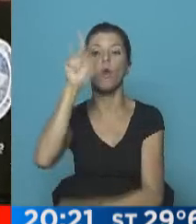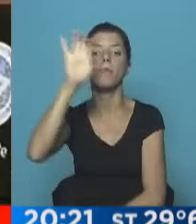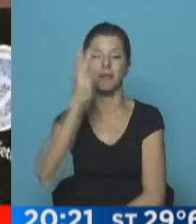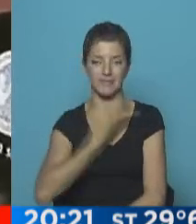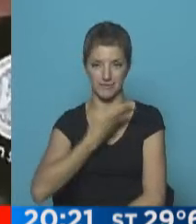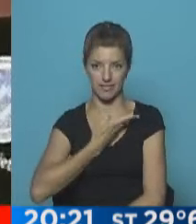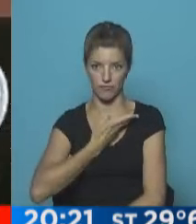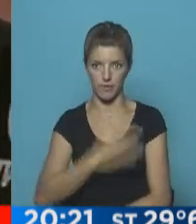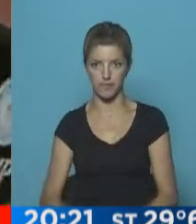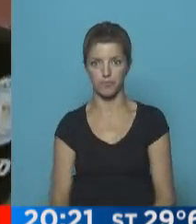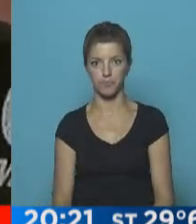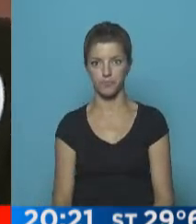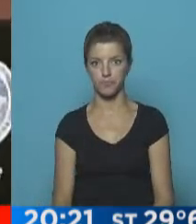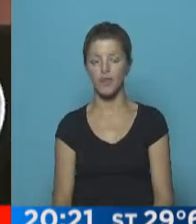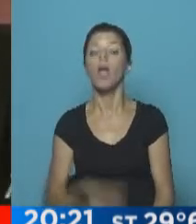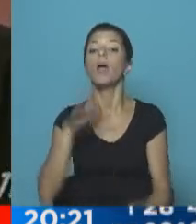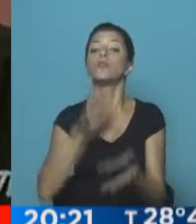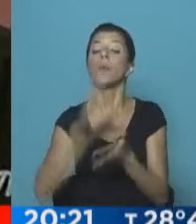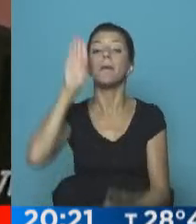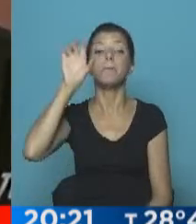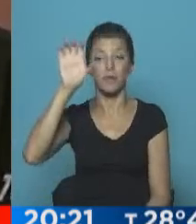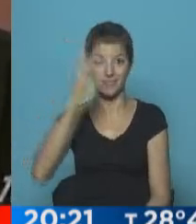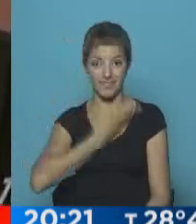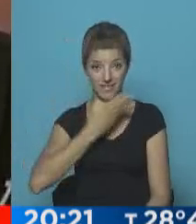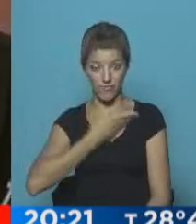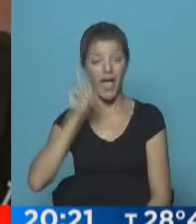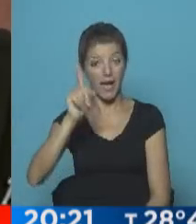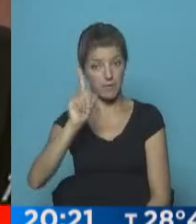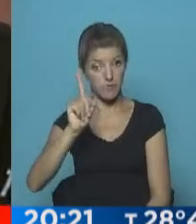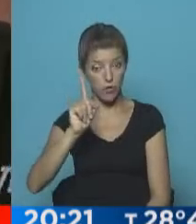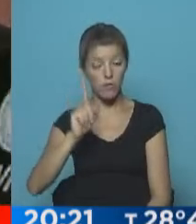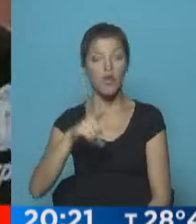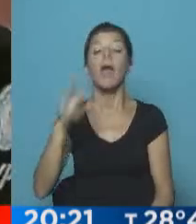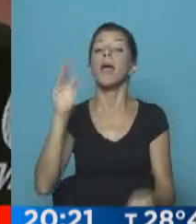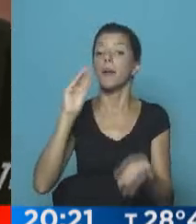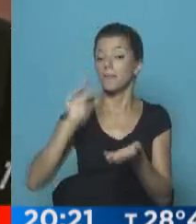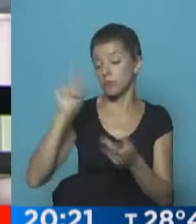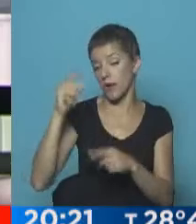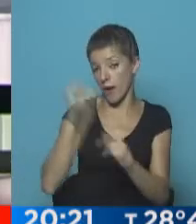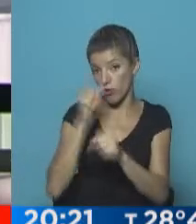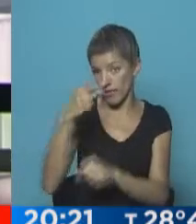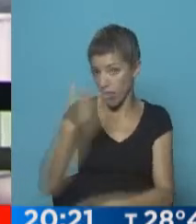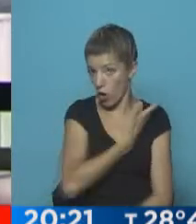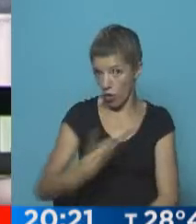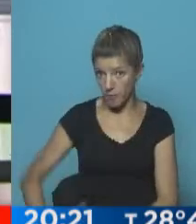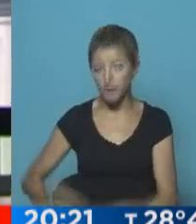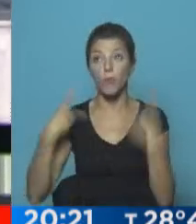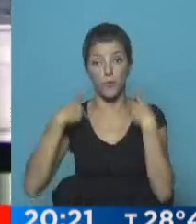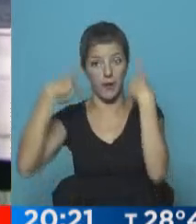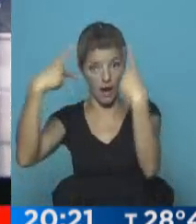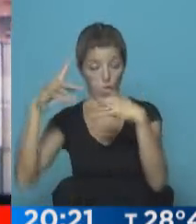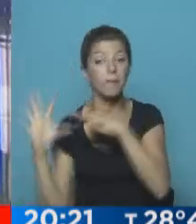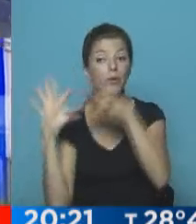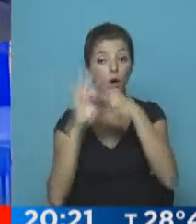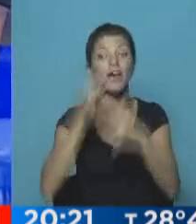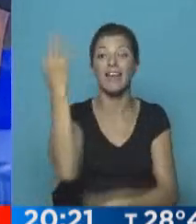de Santa Fe. Y a propósito de la provincia de Santa Fe, allí se trasladaron funcionarios vinculados con seguridad, no solo de la Nación, la provincia de